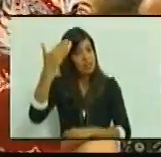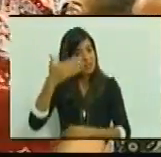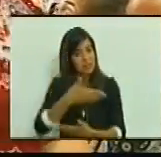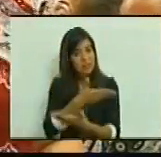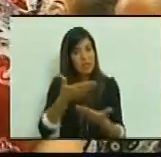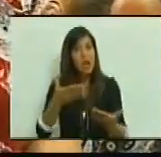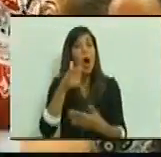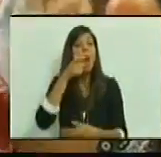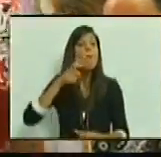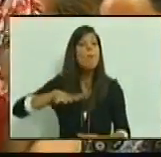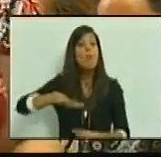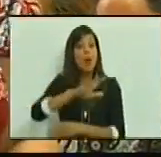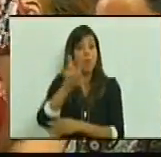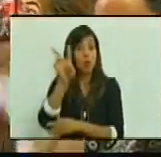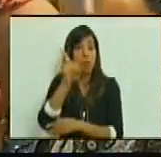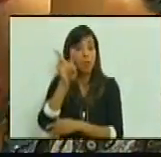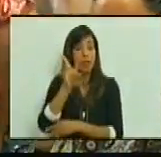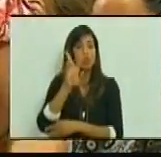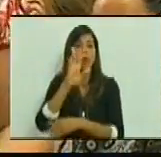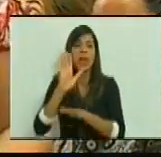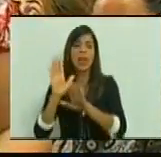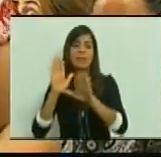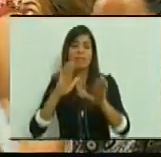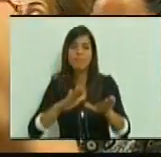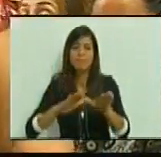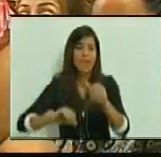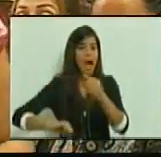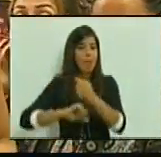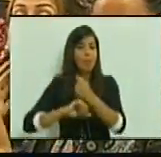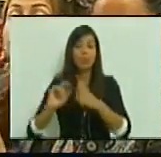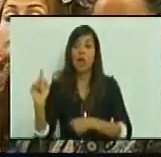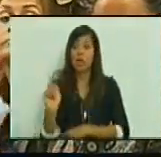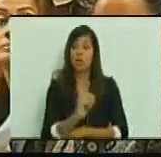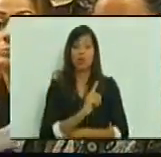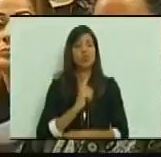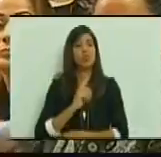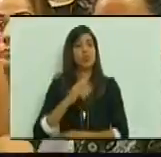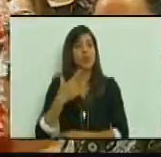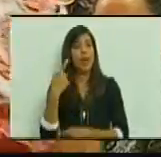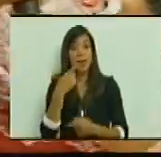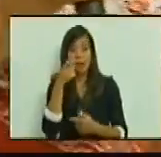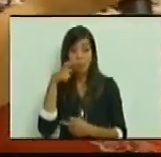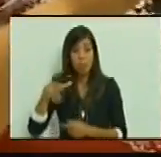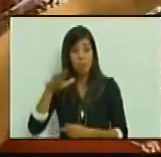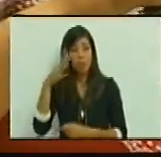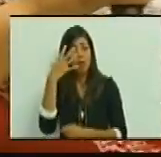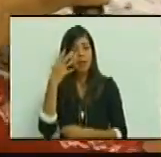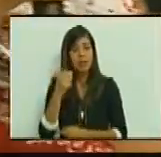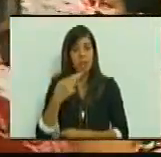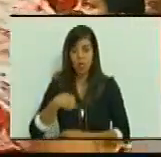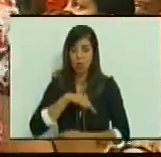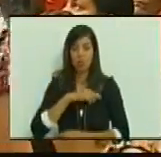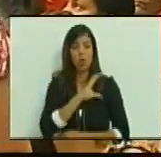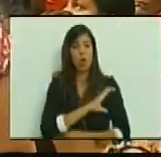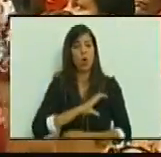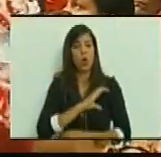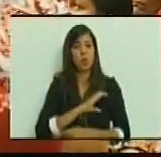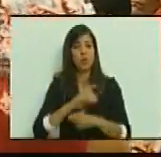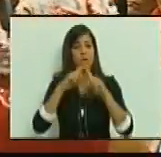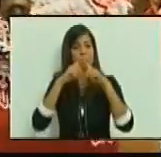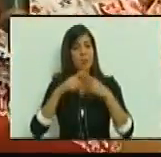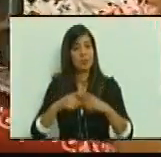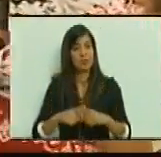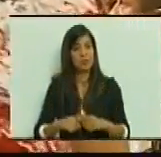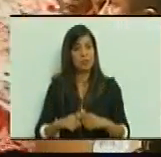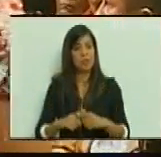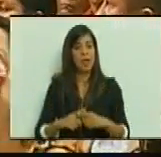y honrado que todavía nos acompaña y que seguirá acompañando porque entiende esta lucha. Nosotros de la Comisión Económica, como bien lo decía nuestro